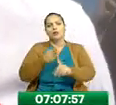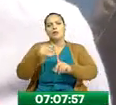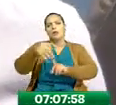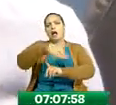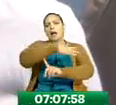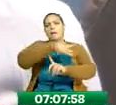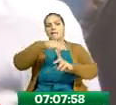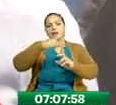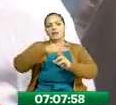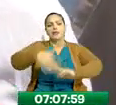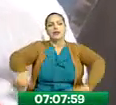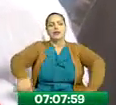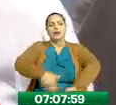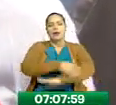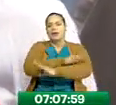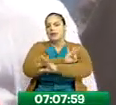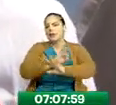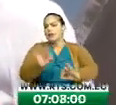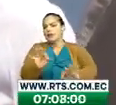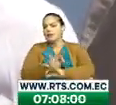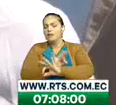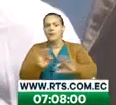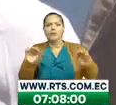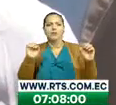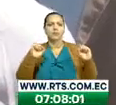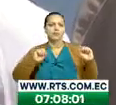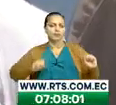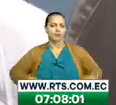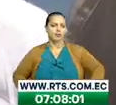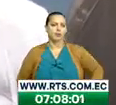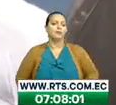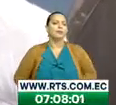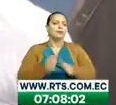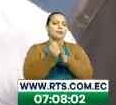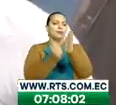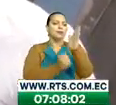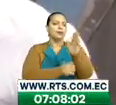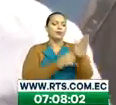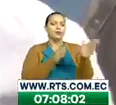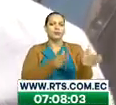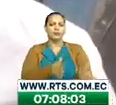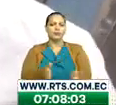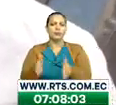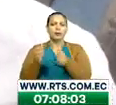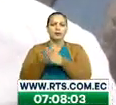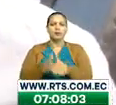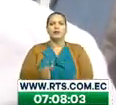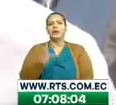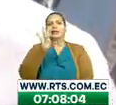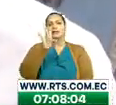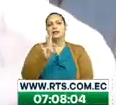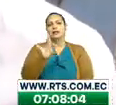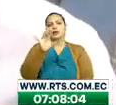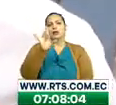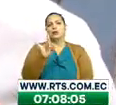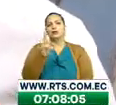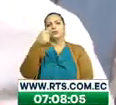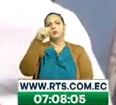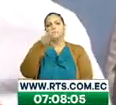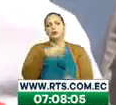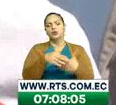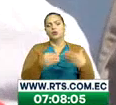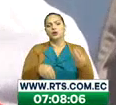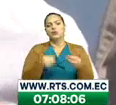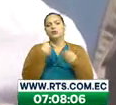Para Riobamba, un proyecto de 78 millones de dólares, un proyecto esperado por años por esta ciudad, que va a permitir que dejemos de contaminar el río